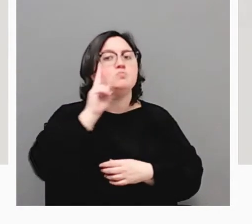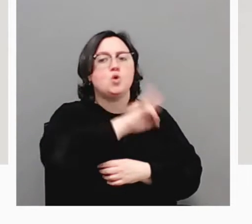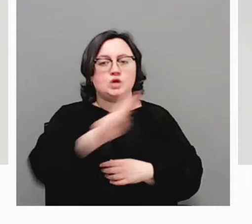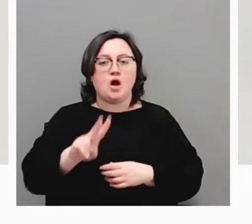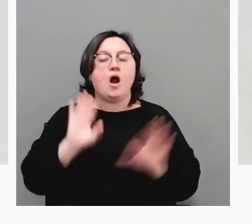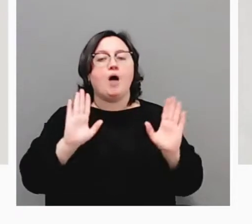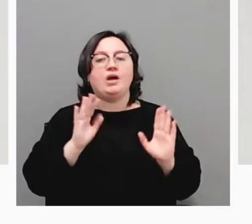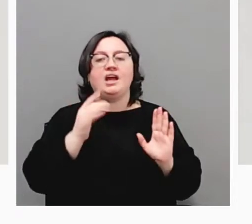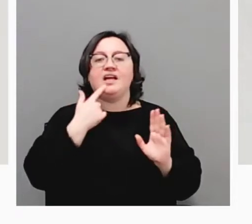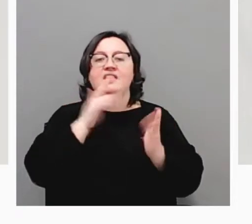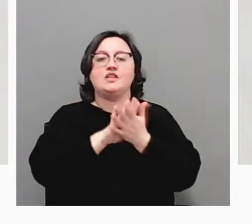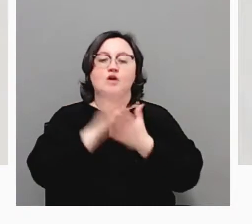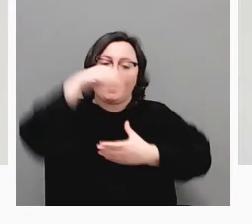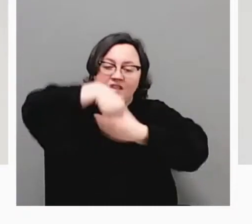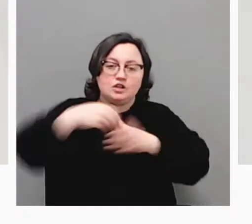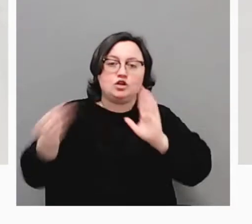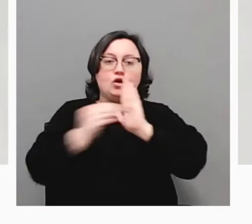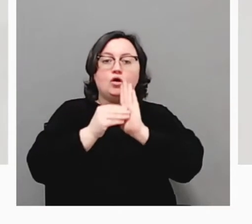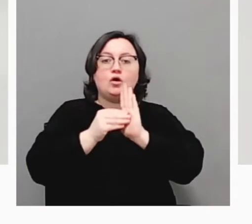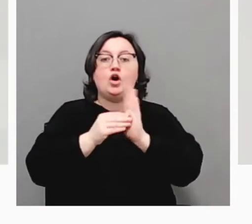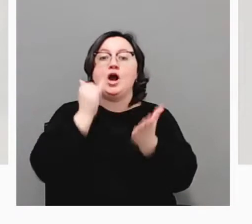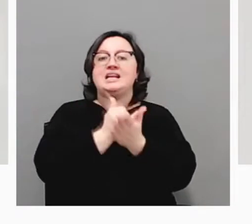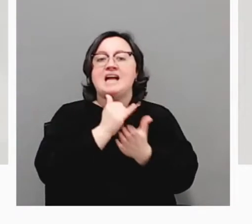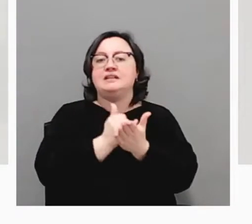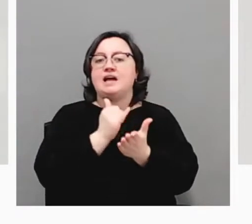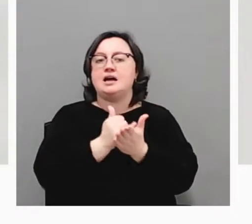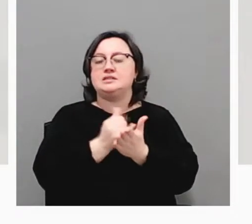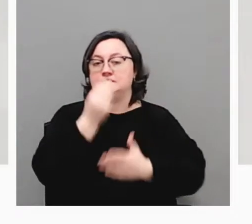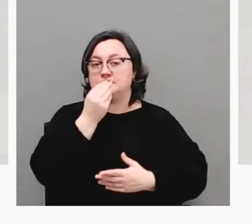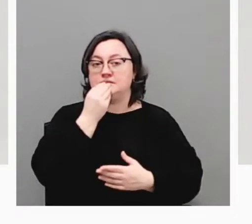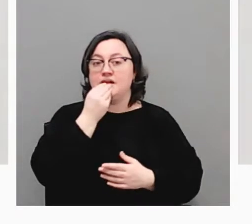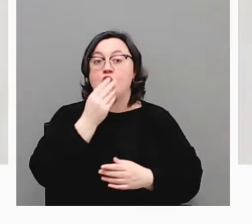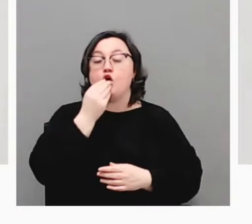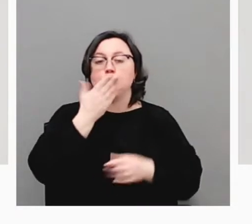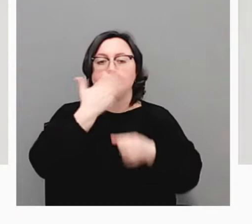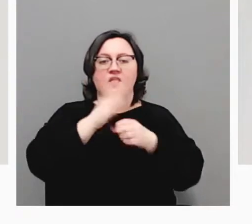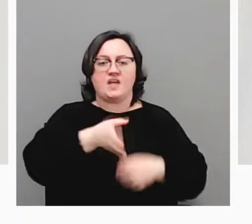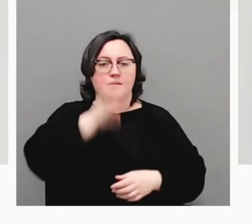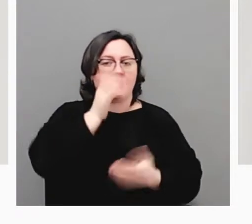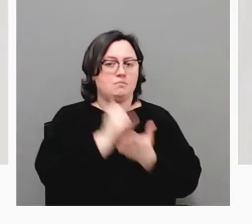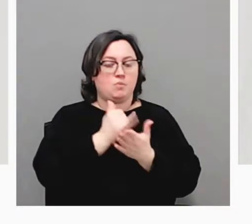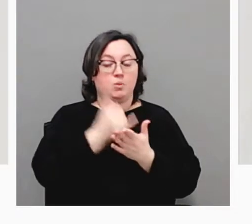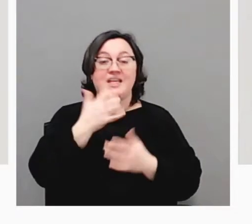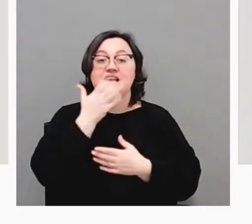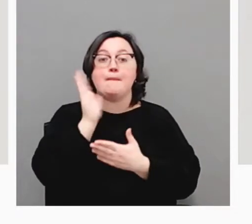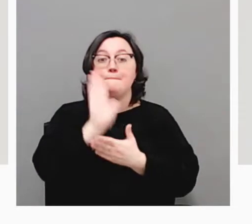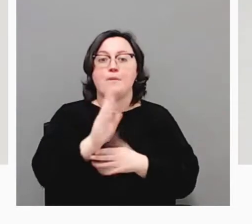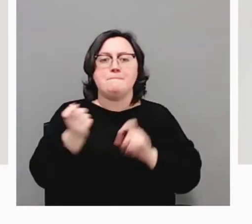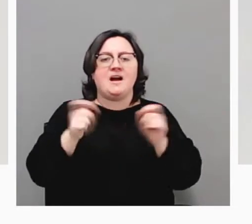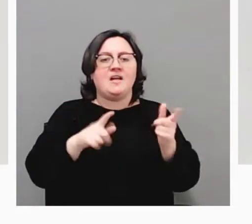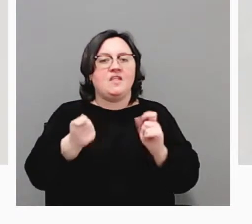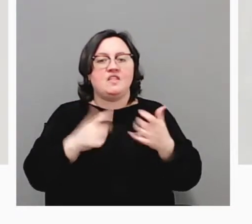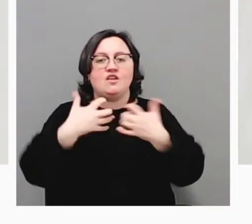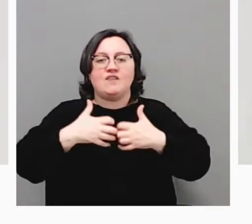también haya incluido las catas y el consumo de la cerveza. Un ejemplo similar a esta fábrica